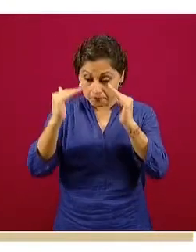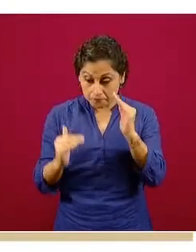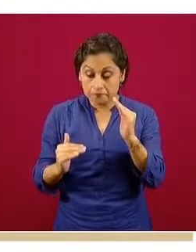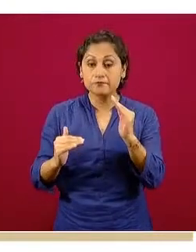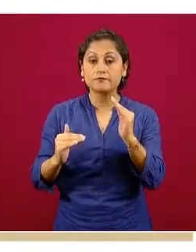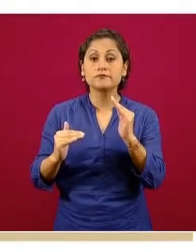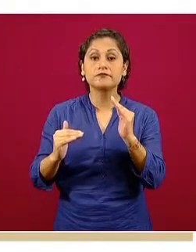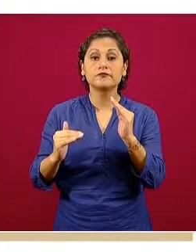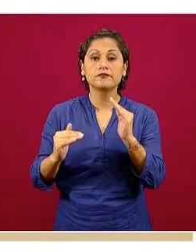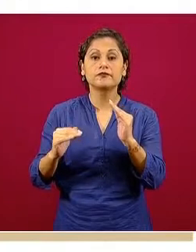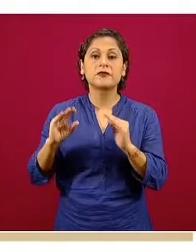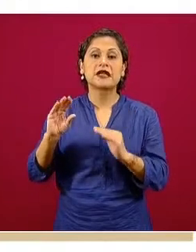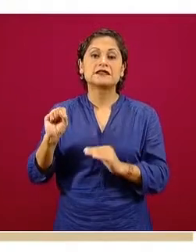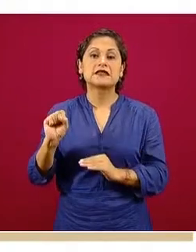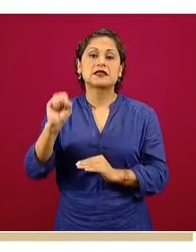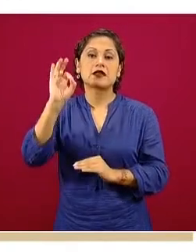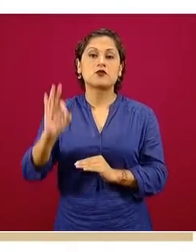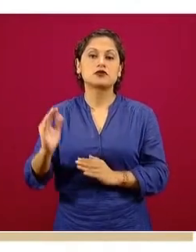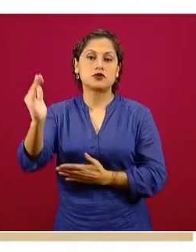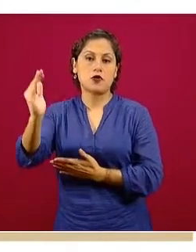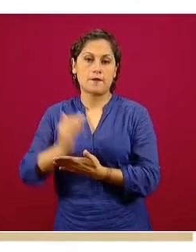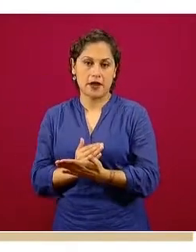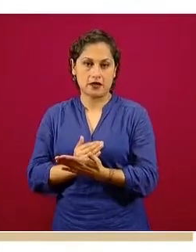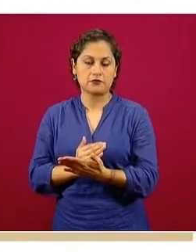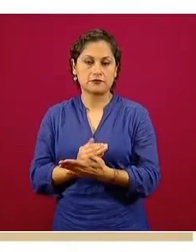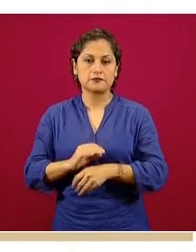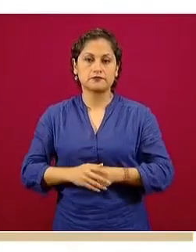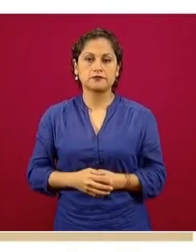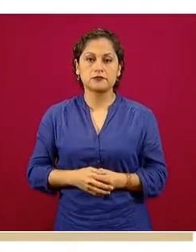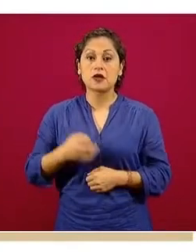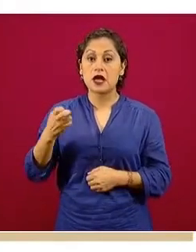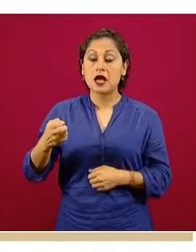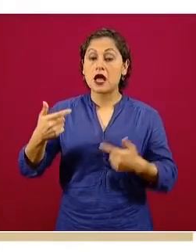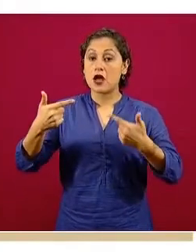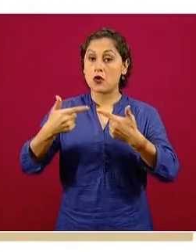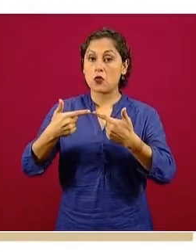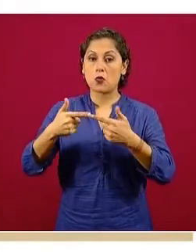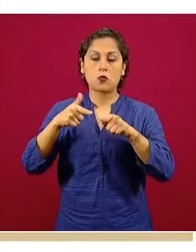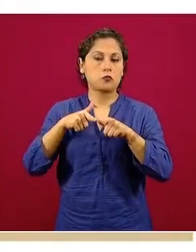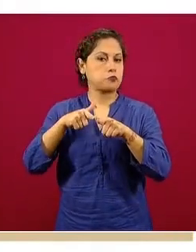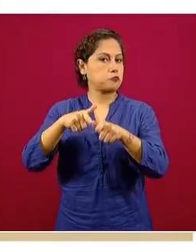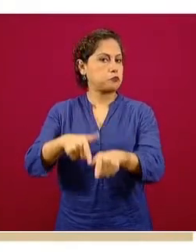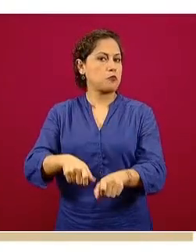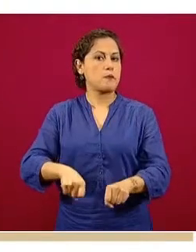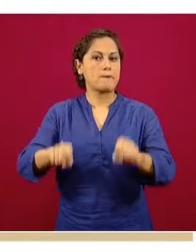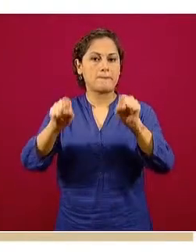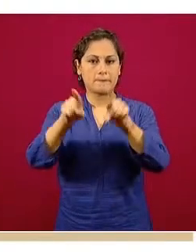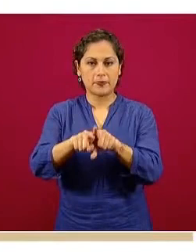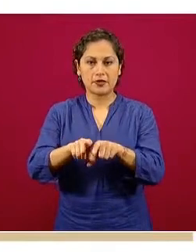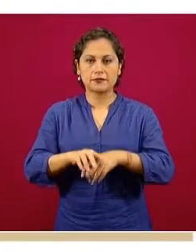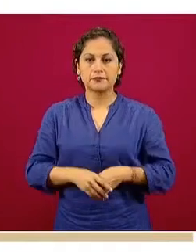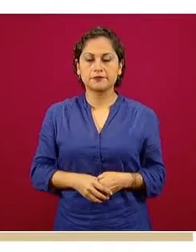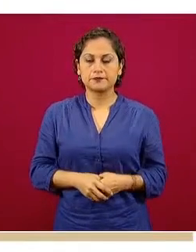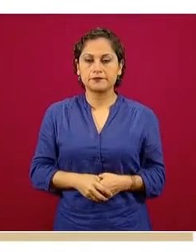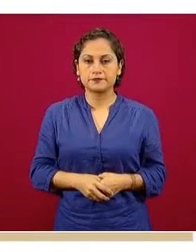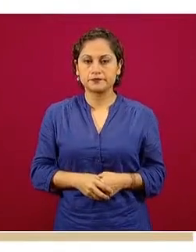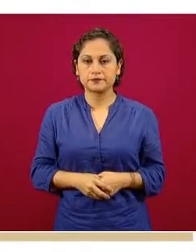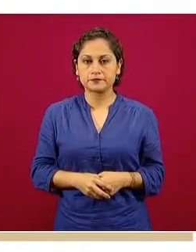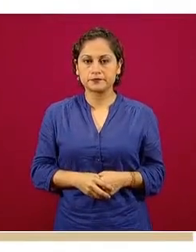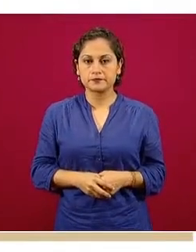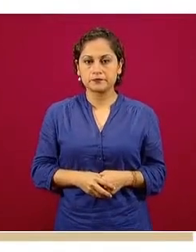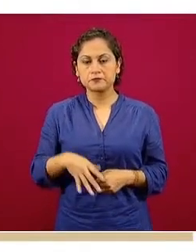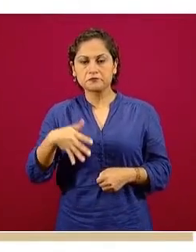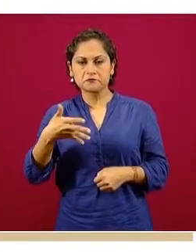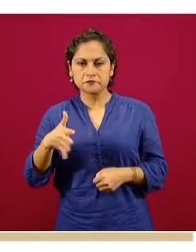menos 60 por ciento de la movilidad los usuarios de google se mantienen estables todavía por